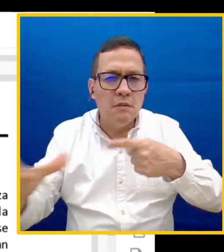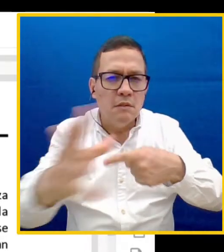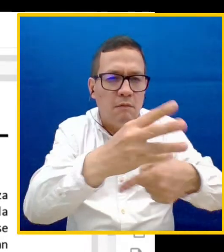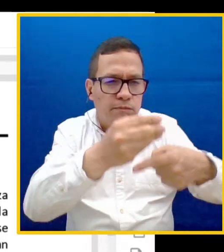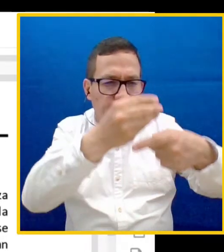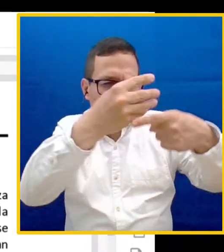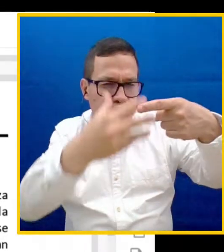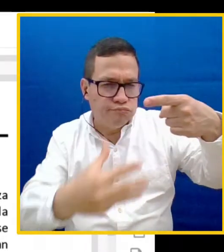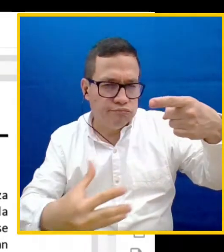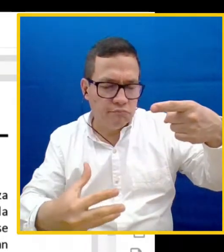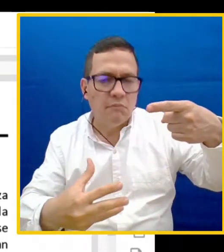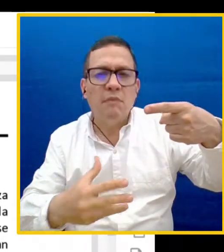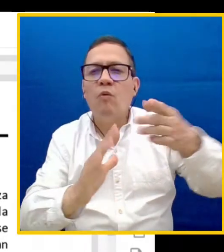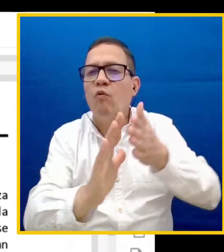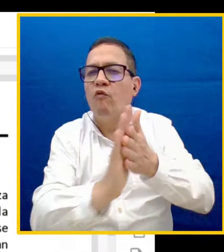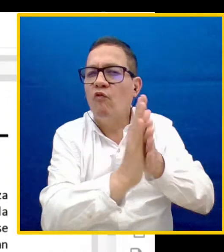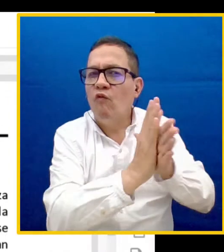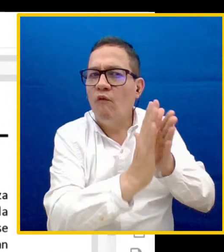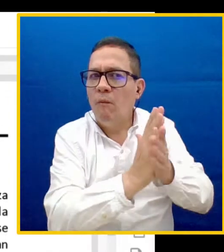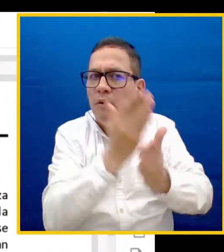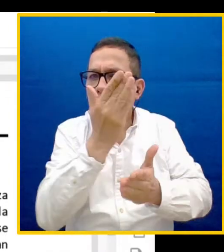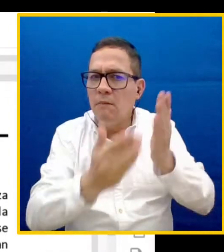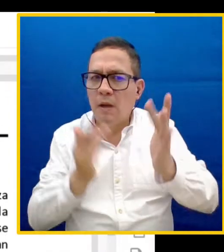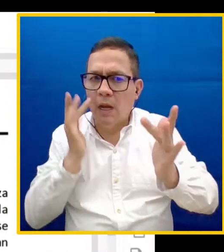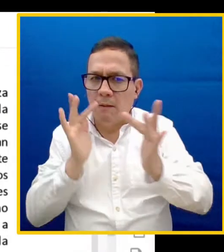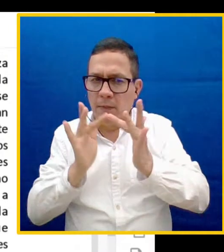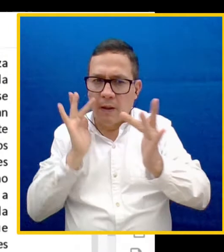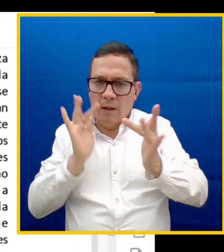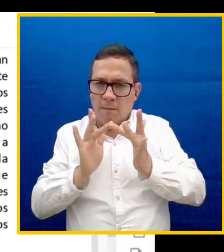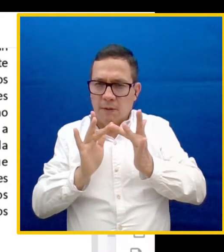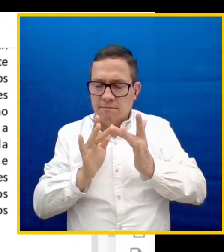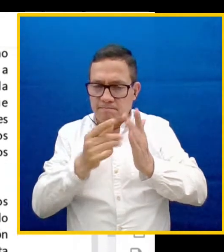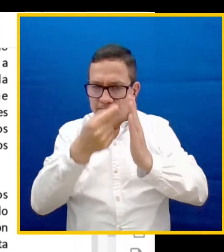recolectados de acuerdo con ciertos criterios lógicos.